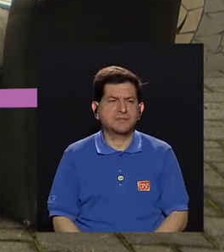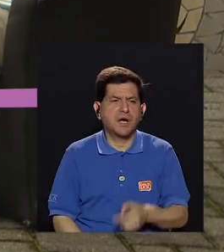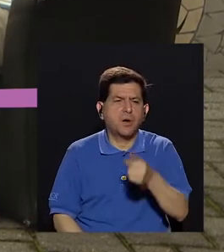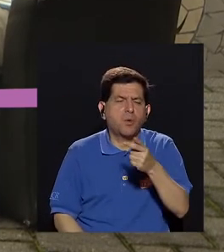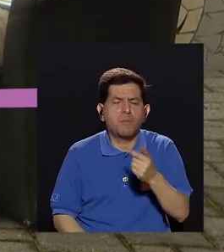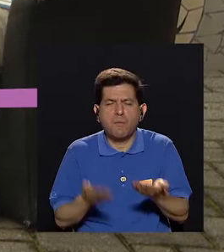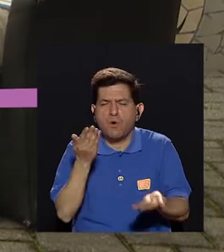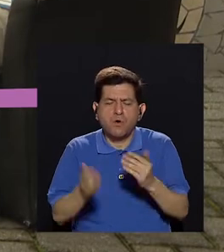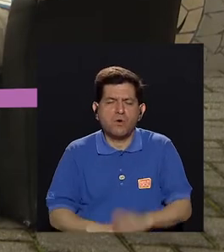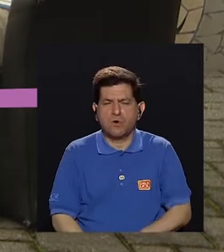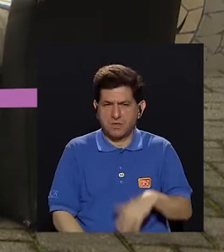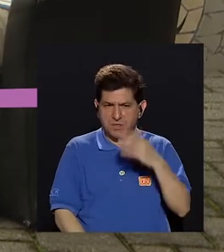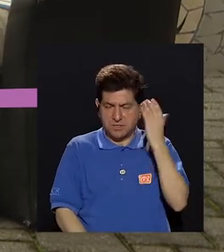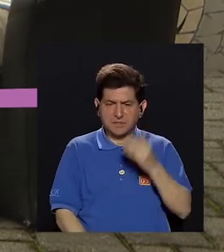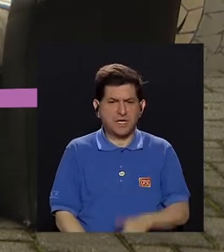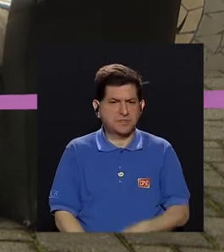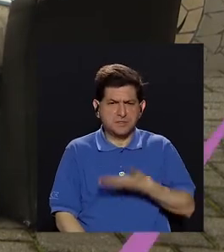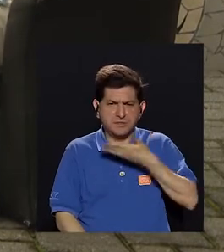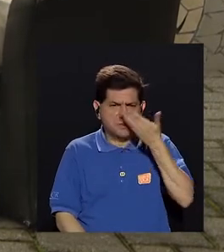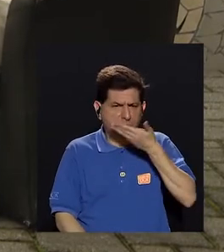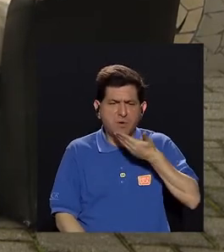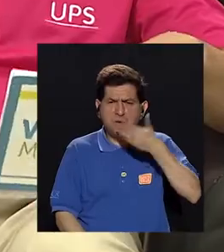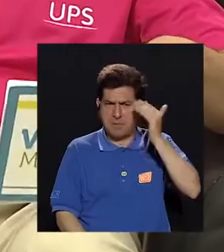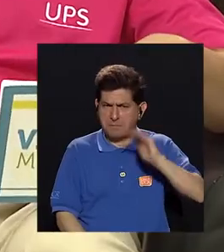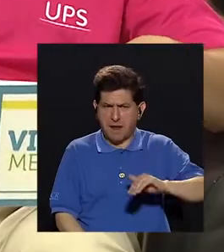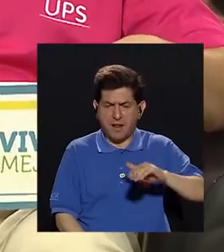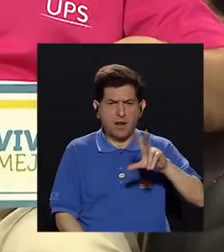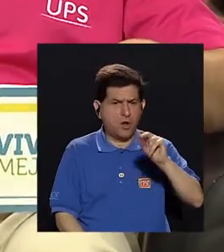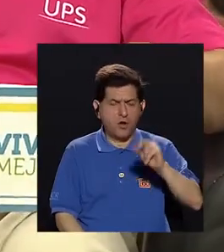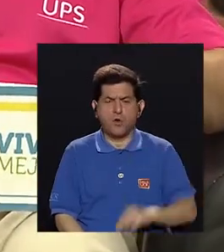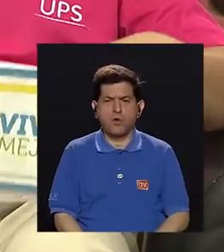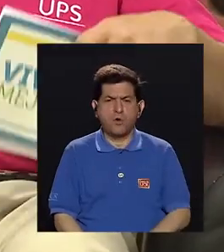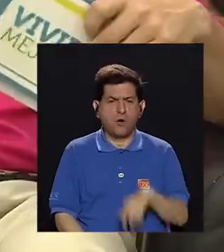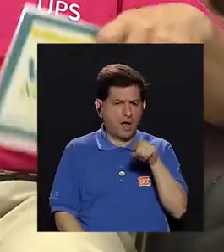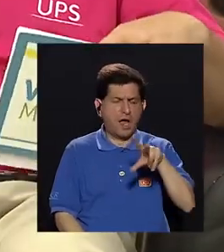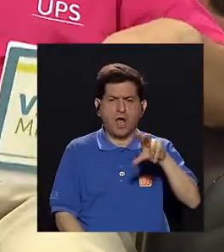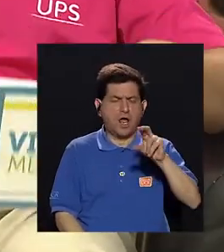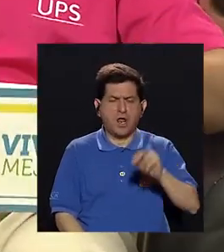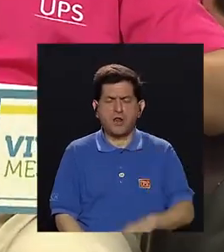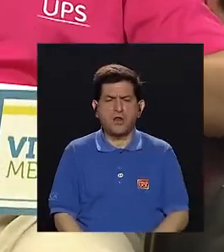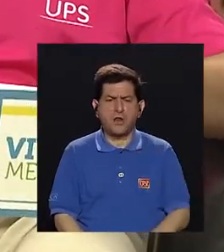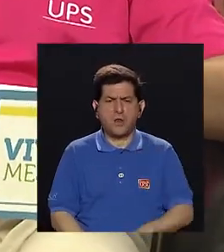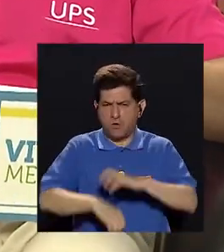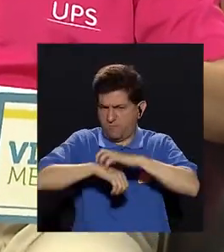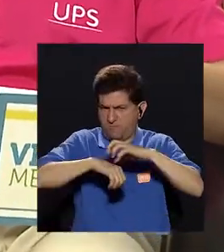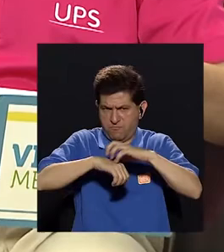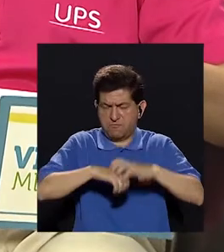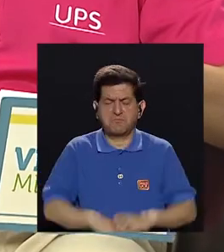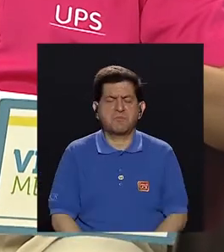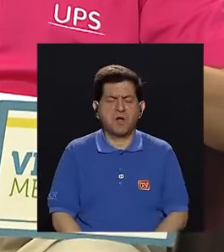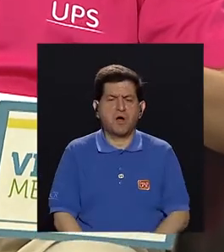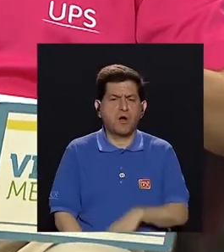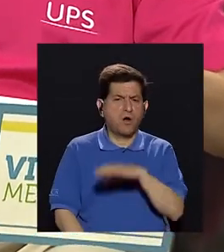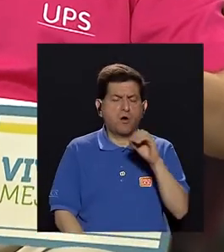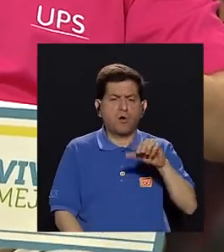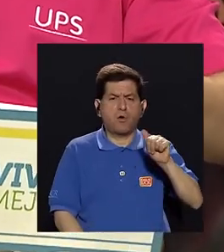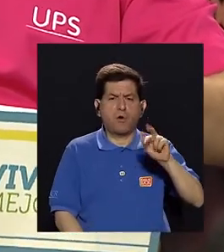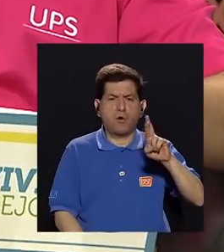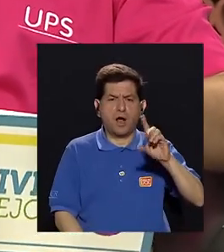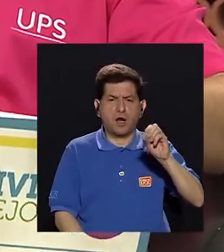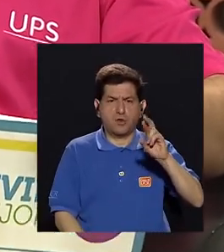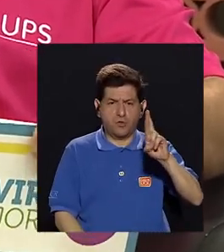arda, es un flujo normal. Doctora Peralta, en el mercado hoy en día se consiguen pues